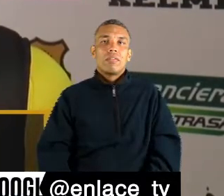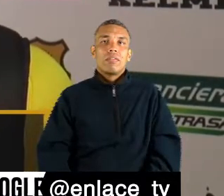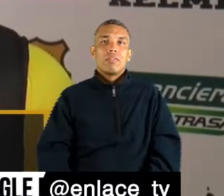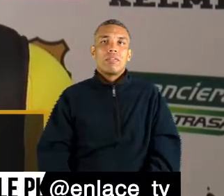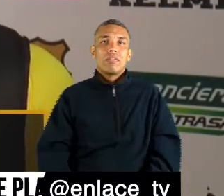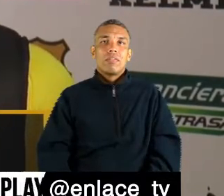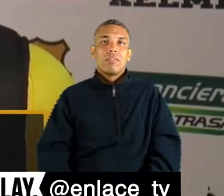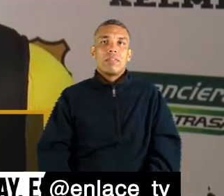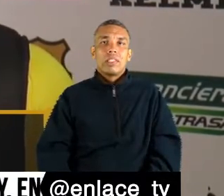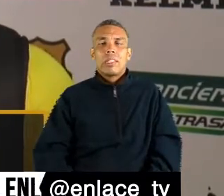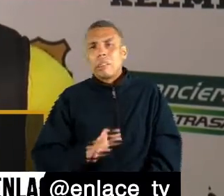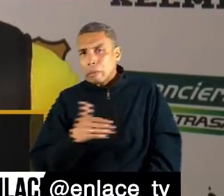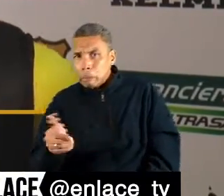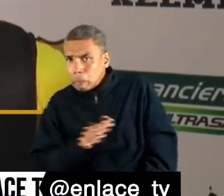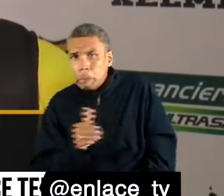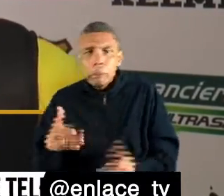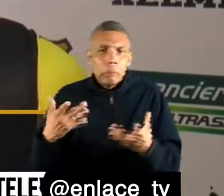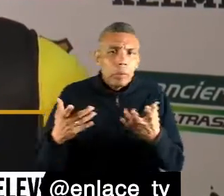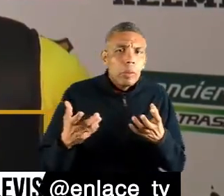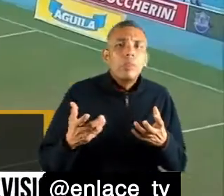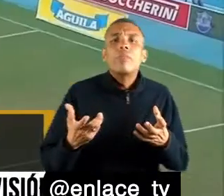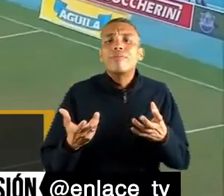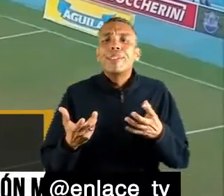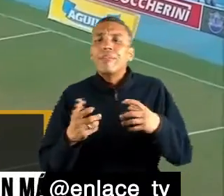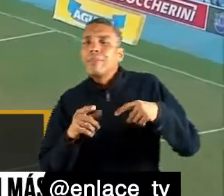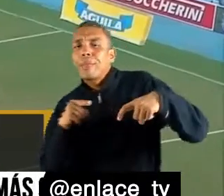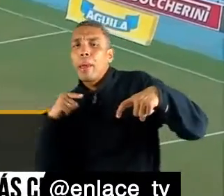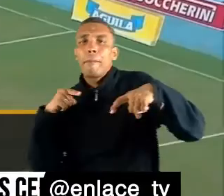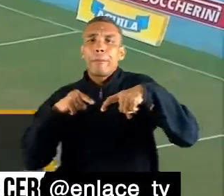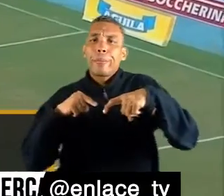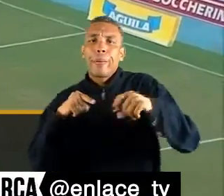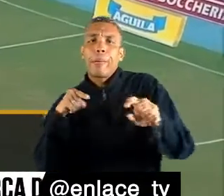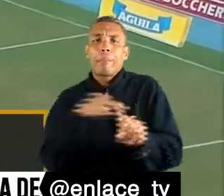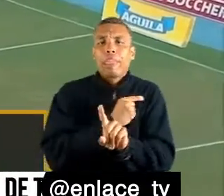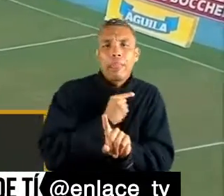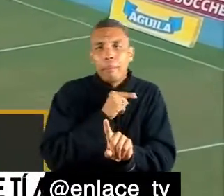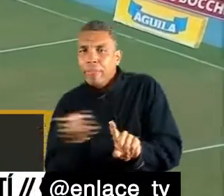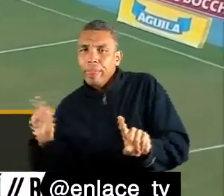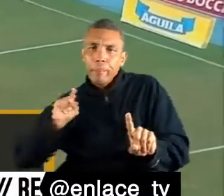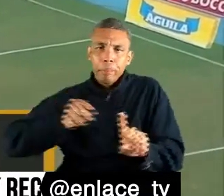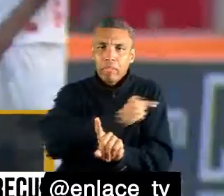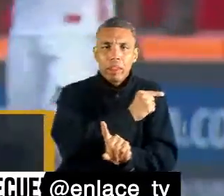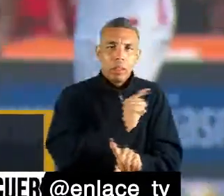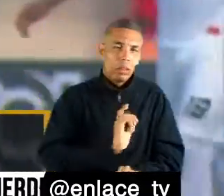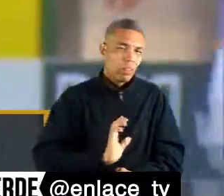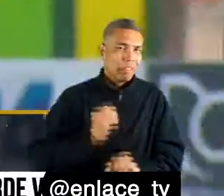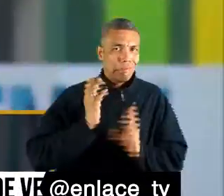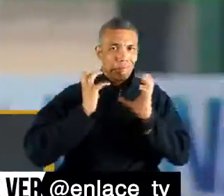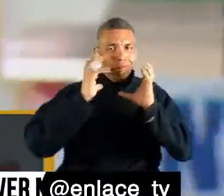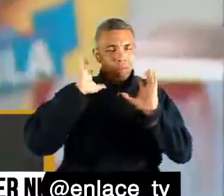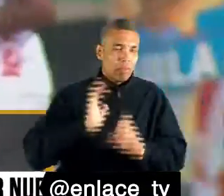las oportunidades y de pronto no concretarlas. Yo creo que eso da un poco de rabia. Y no, negativo, porque